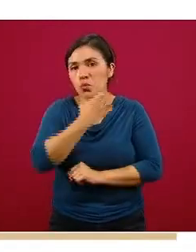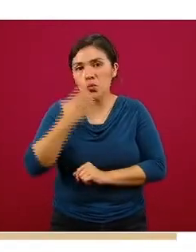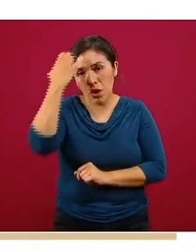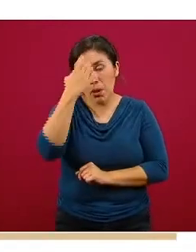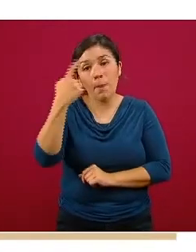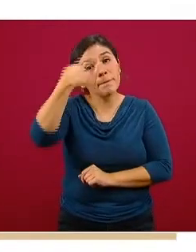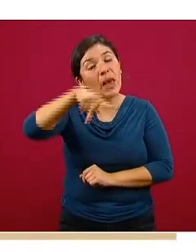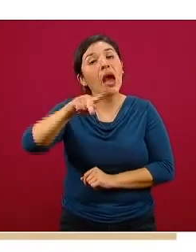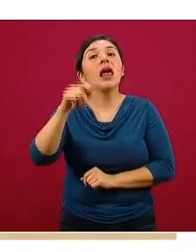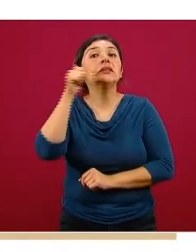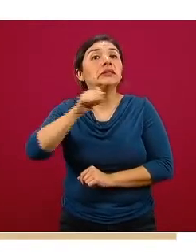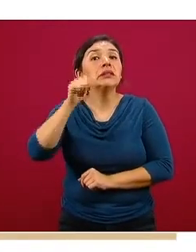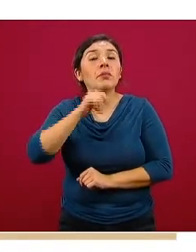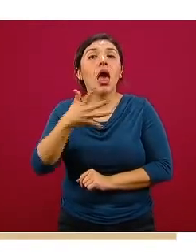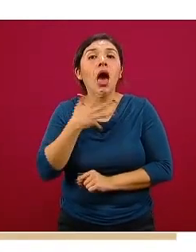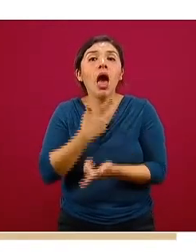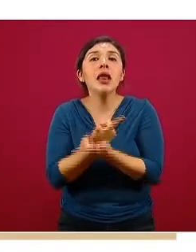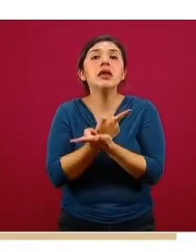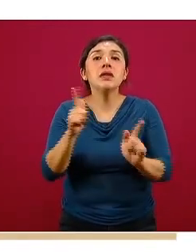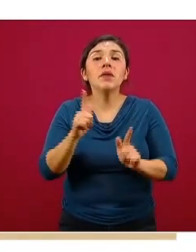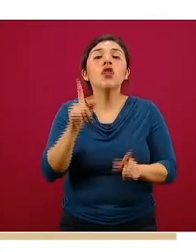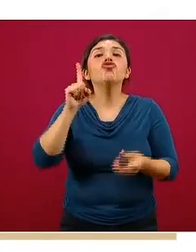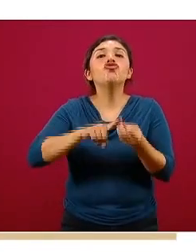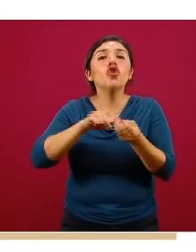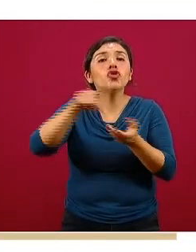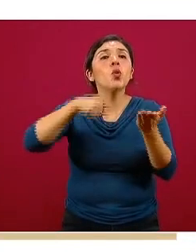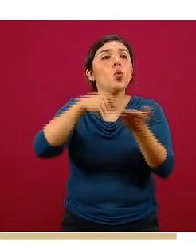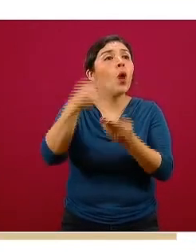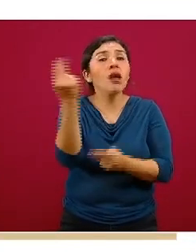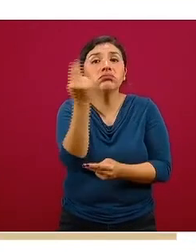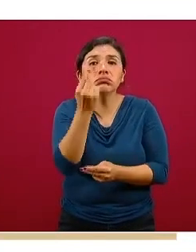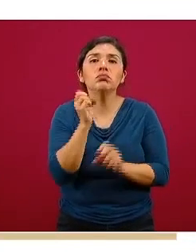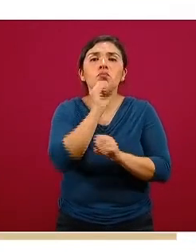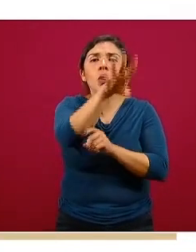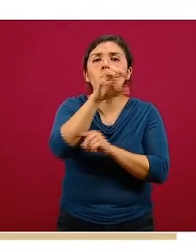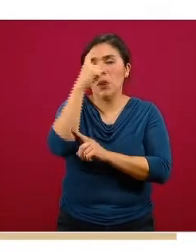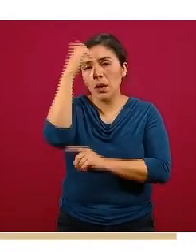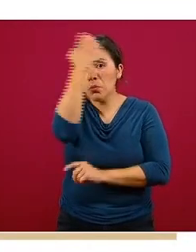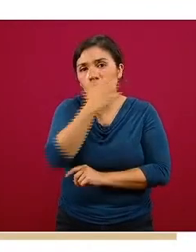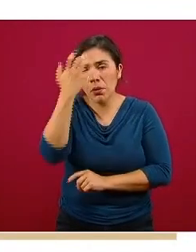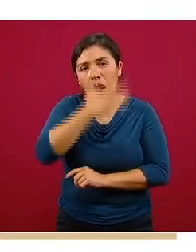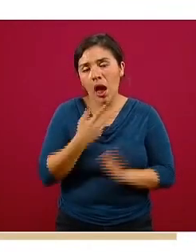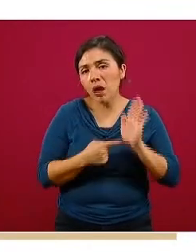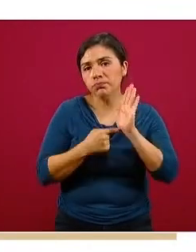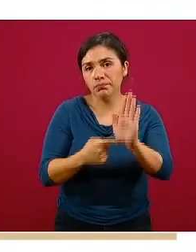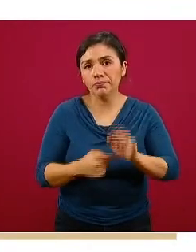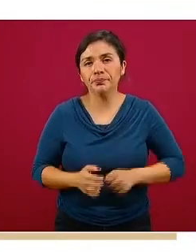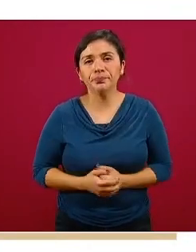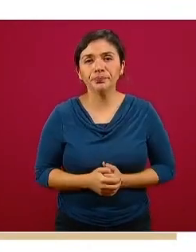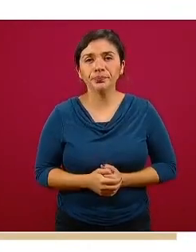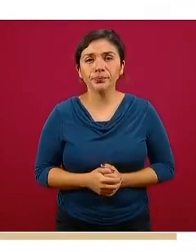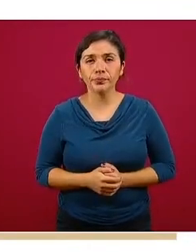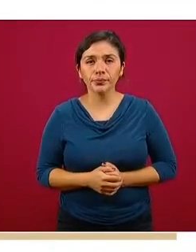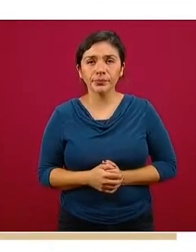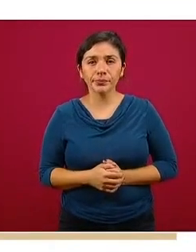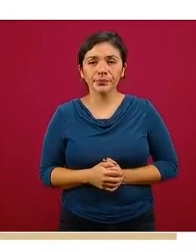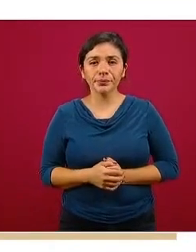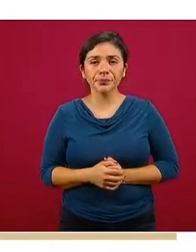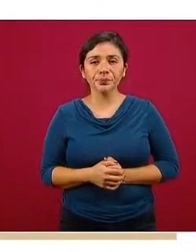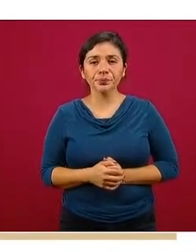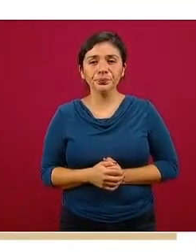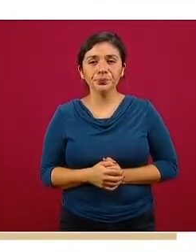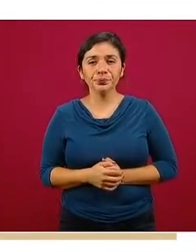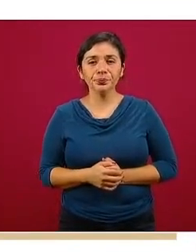es que siempre tengan pruebas listas para poder llevar a cabo sus procedimientos. Veamos la siguiente diapositiva.